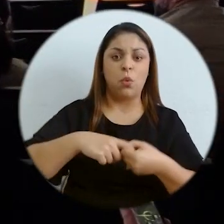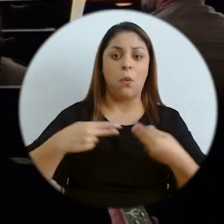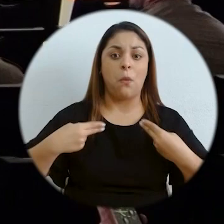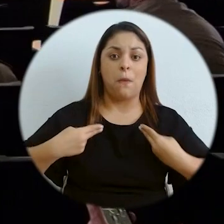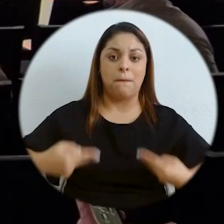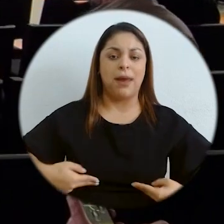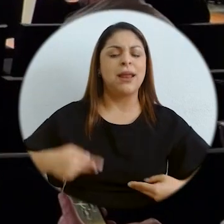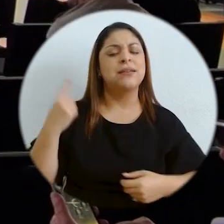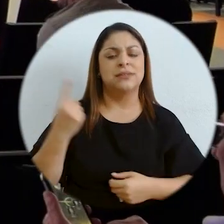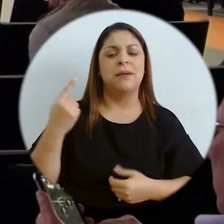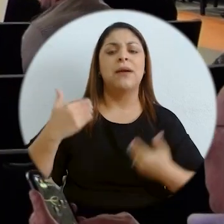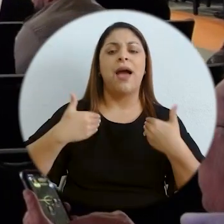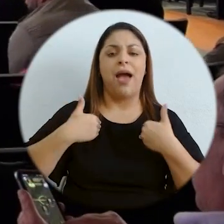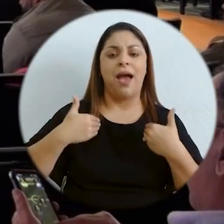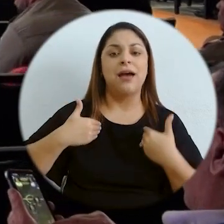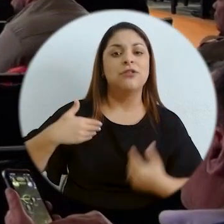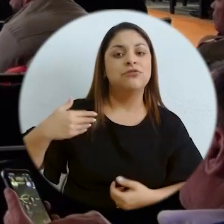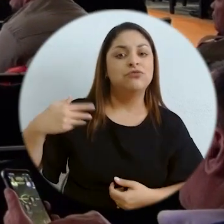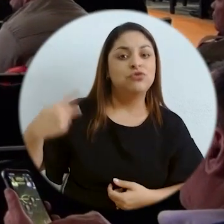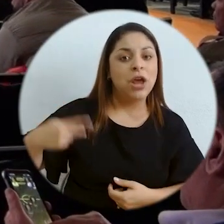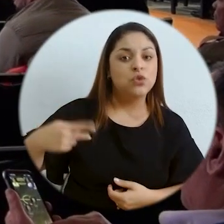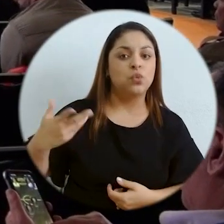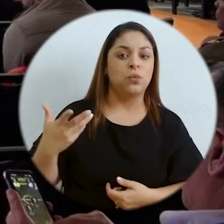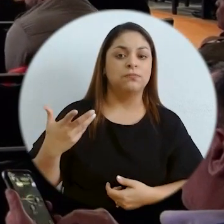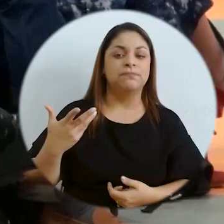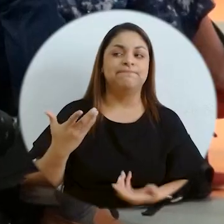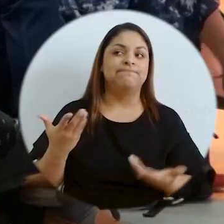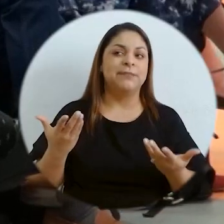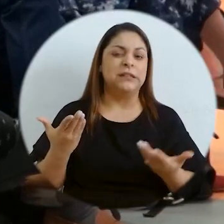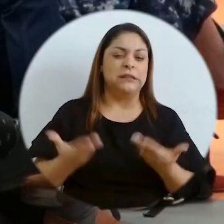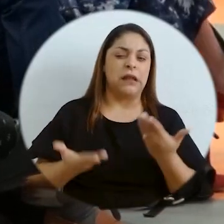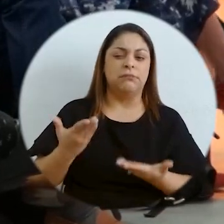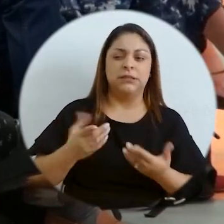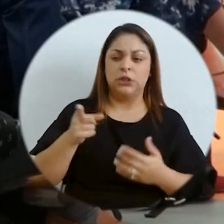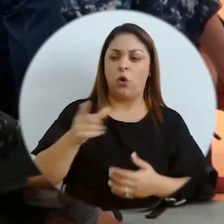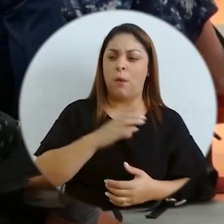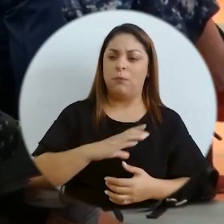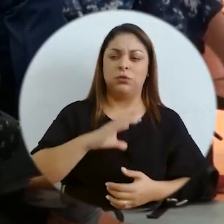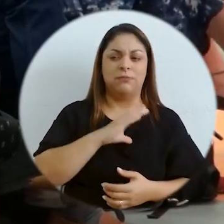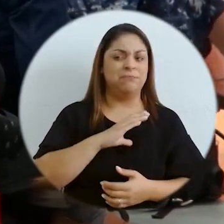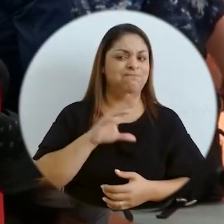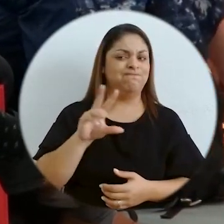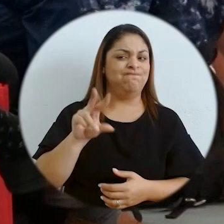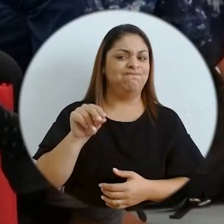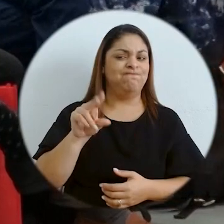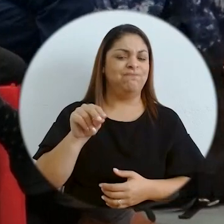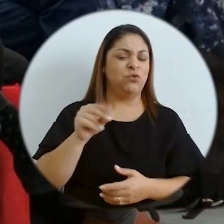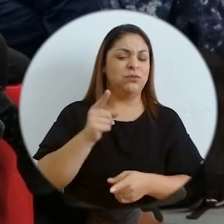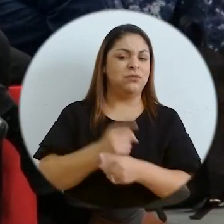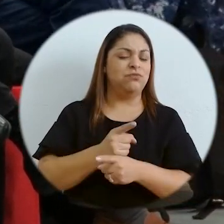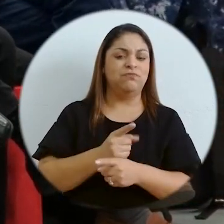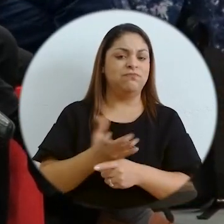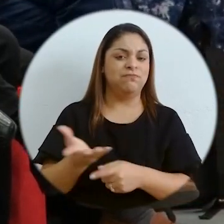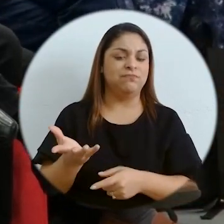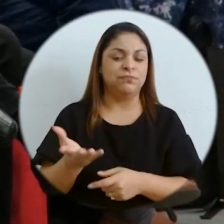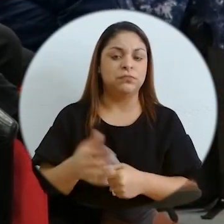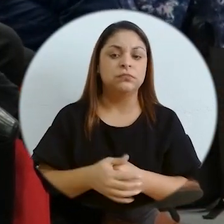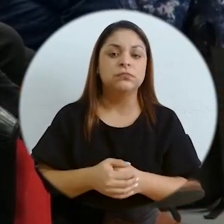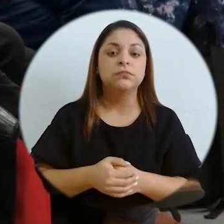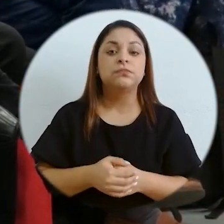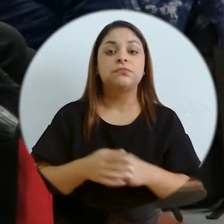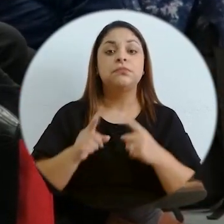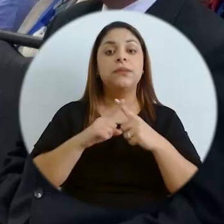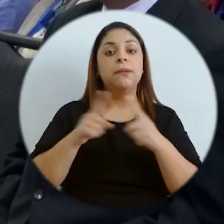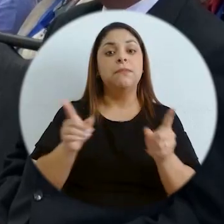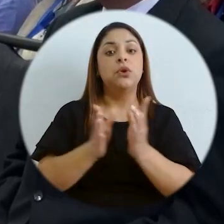asociación humana hay un riesgo de que hay algún comportamiento que no sea deseable. Pero